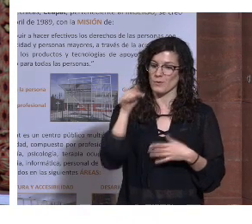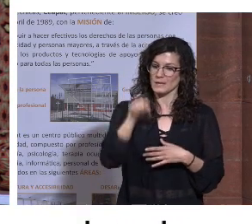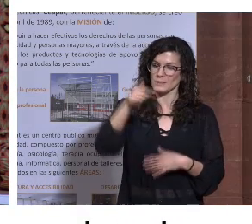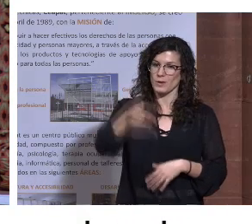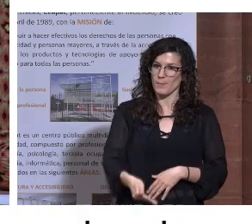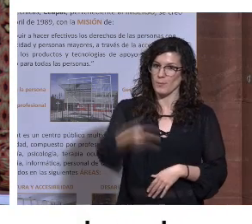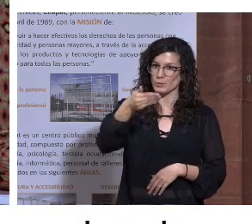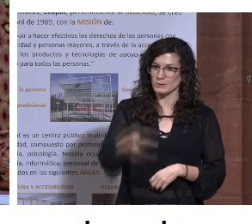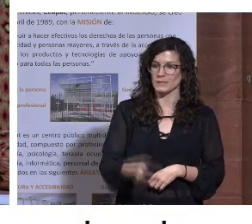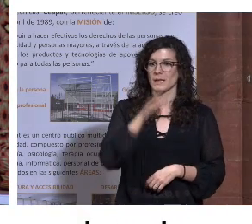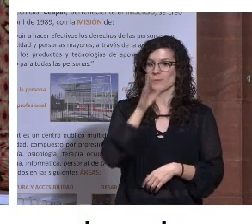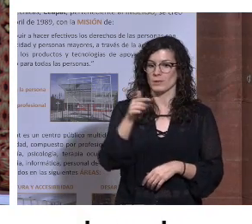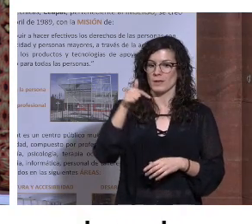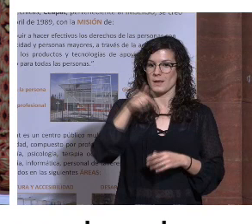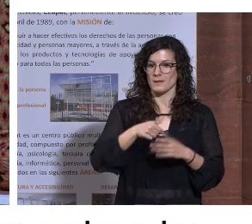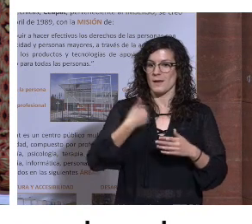ya había